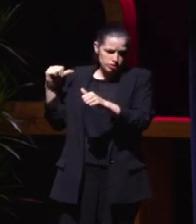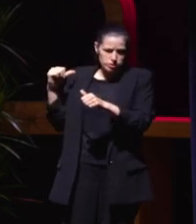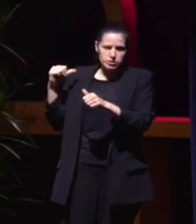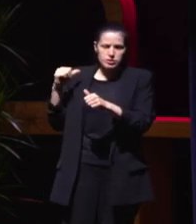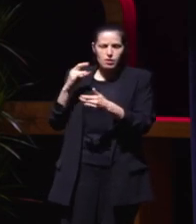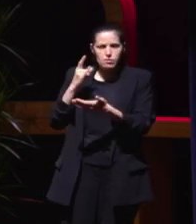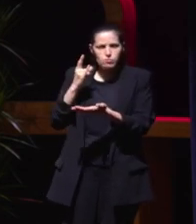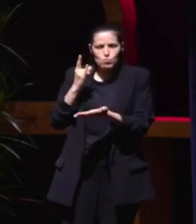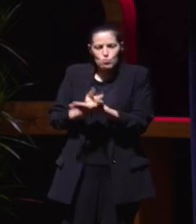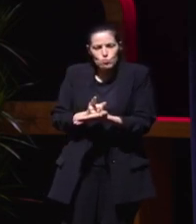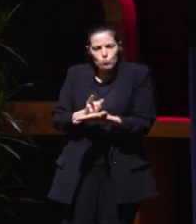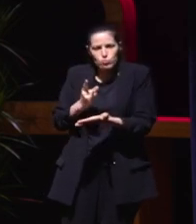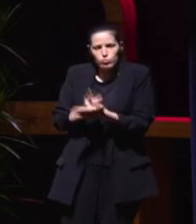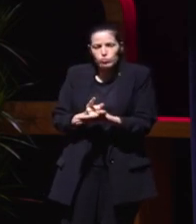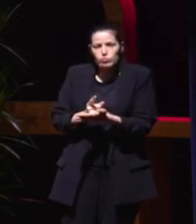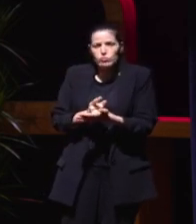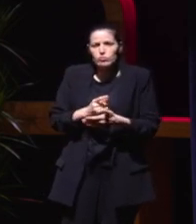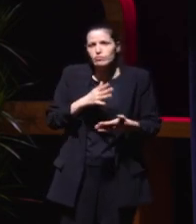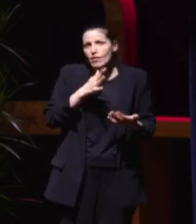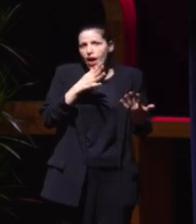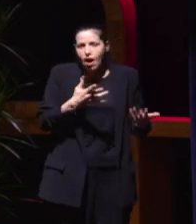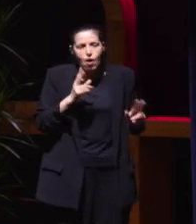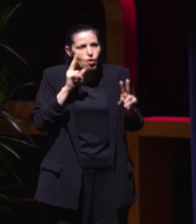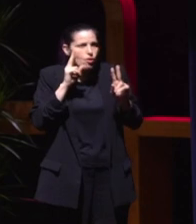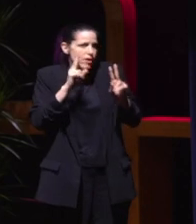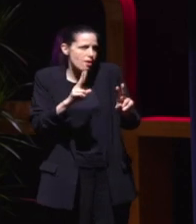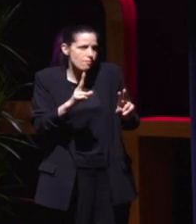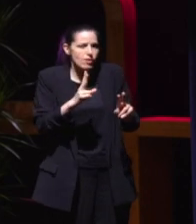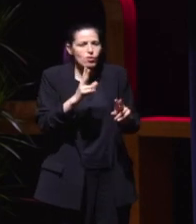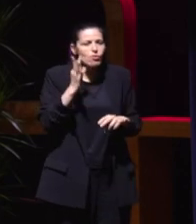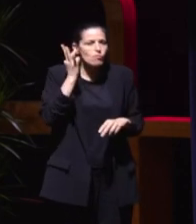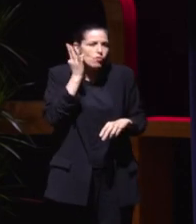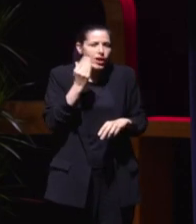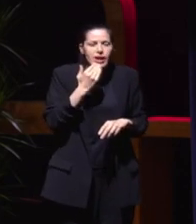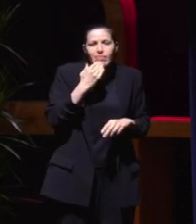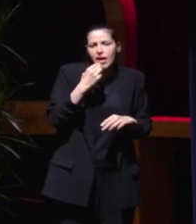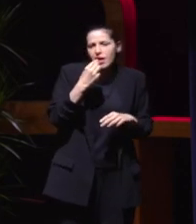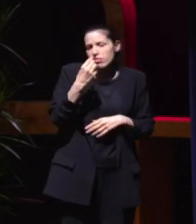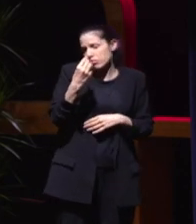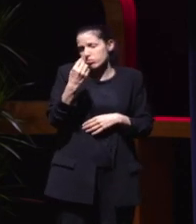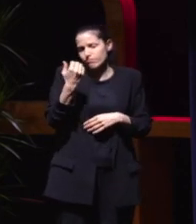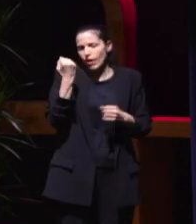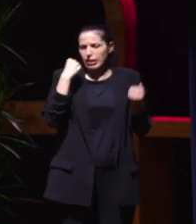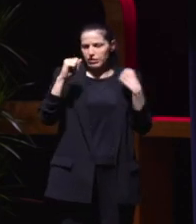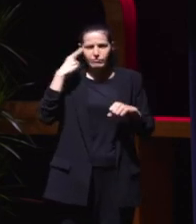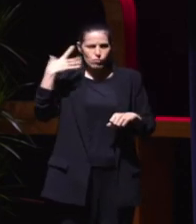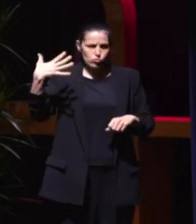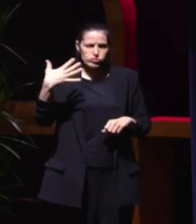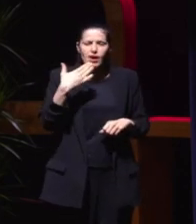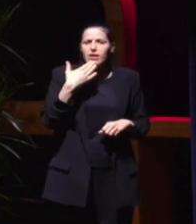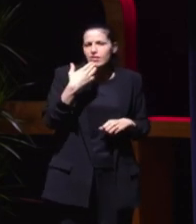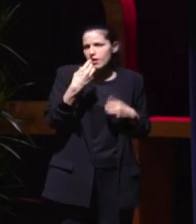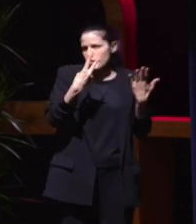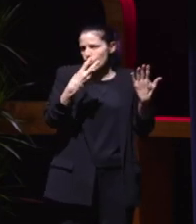años yo digo Oh qué horror catherineth con lo que fue en lugar de pensar Joe